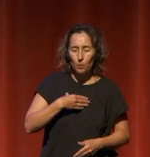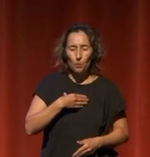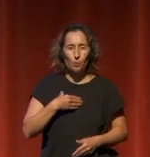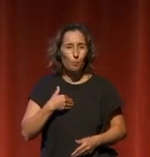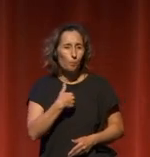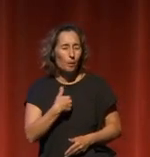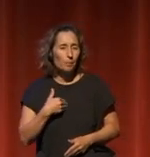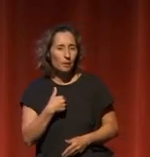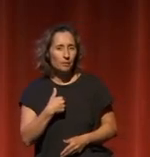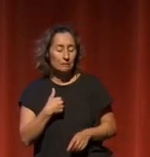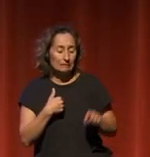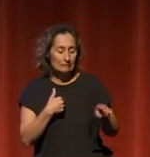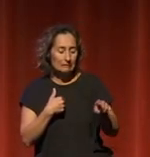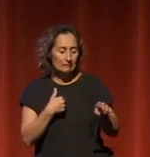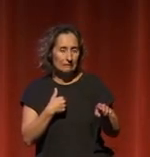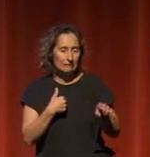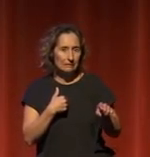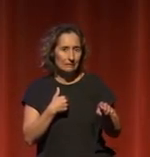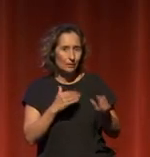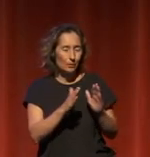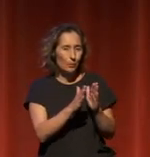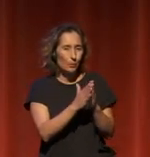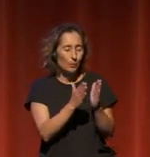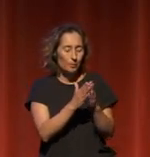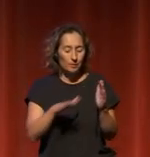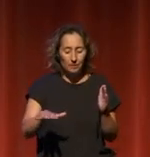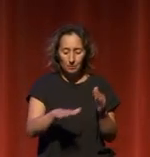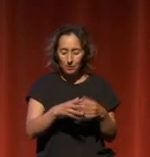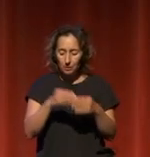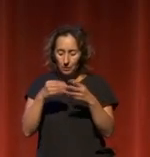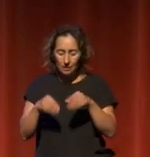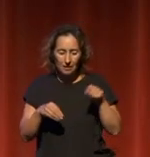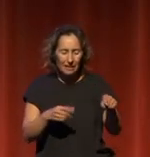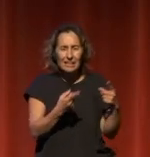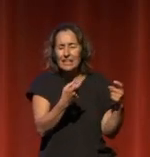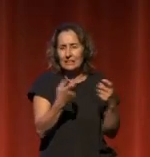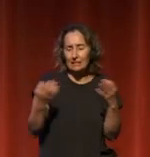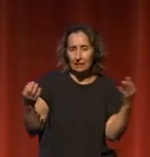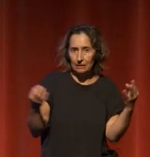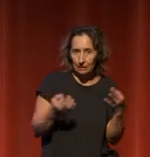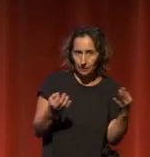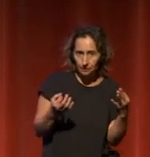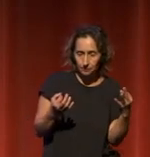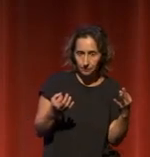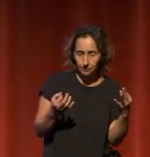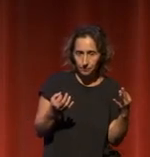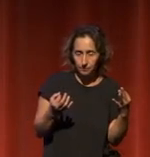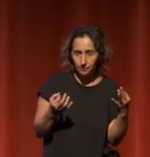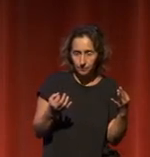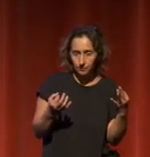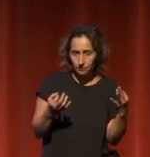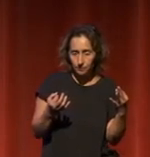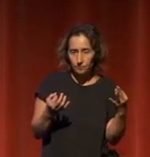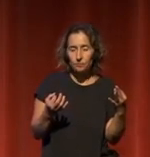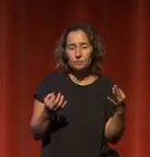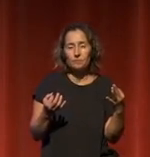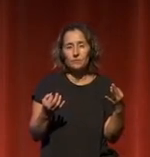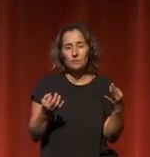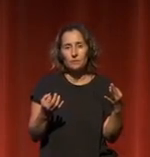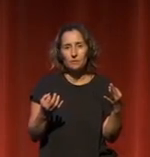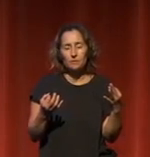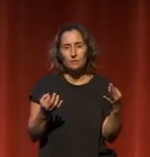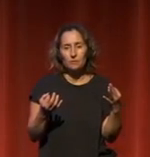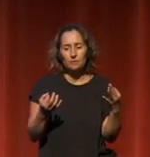bibliotecas para estar en espacios democráticos qué destrezas se necesitan para poder